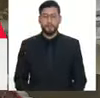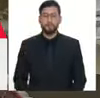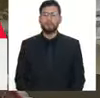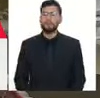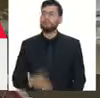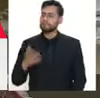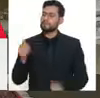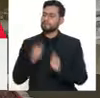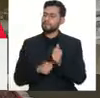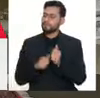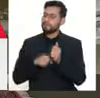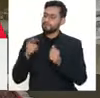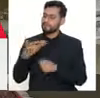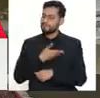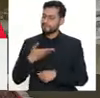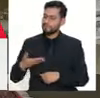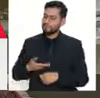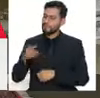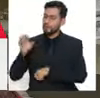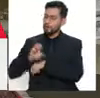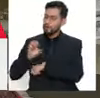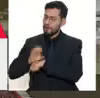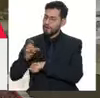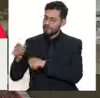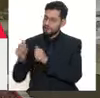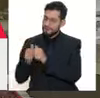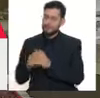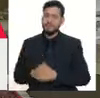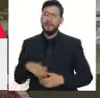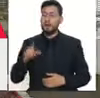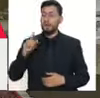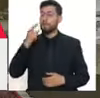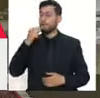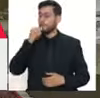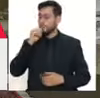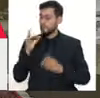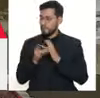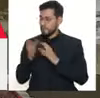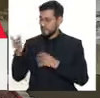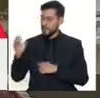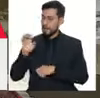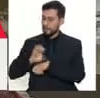hermana República del Ecuador, señora primera dama del Ecuador,